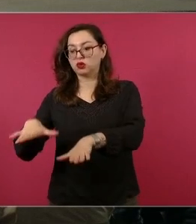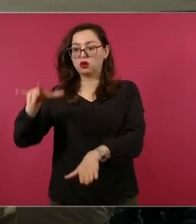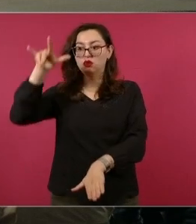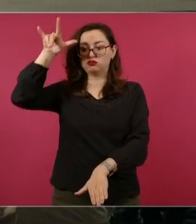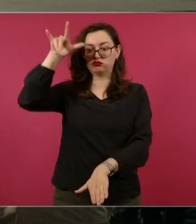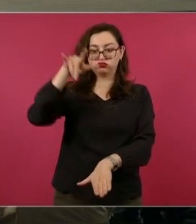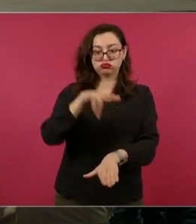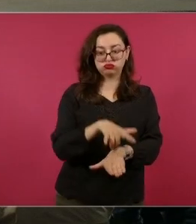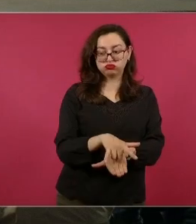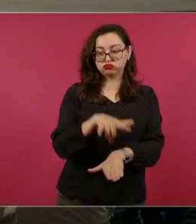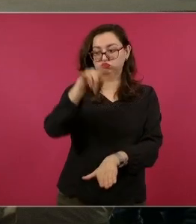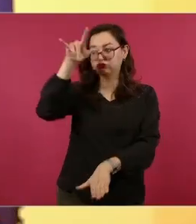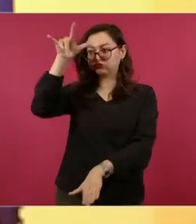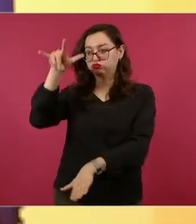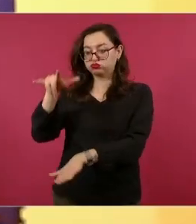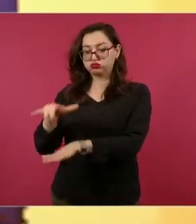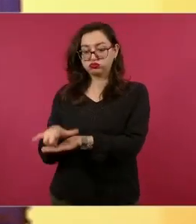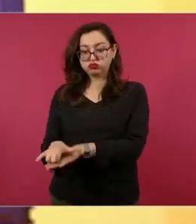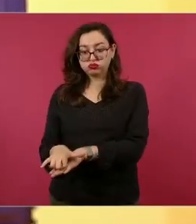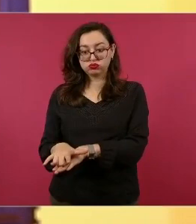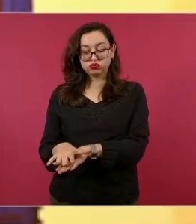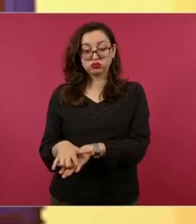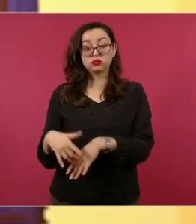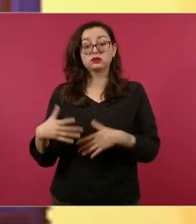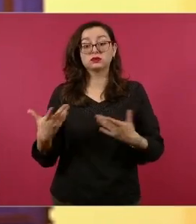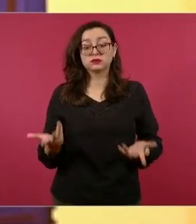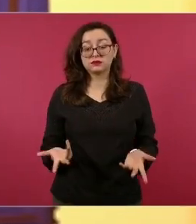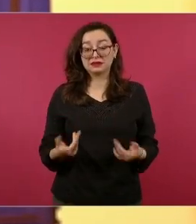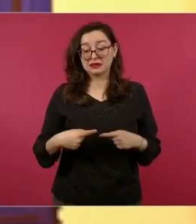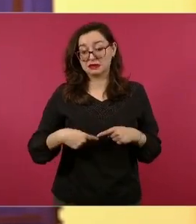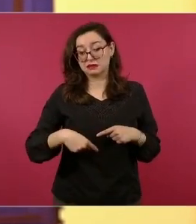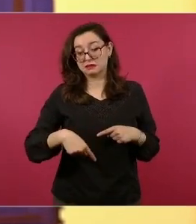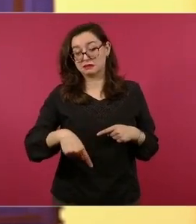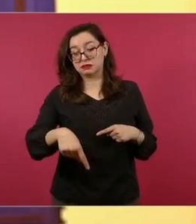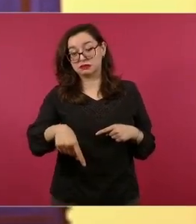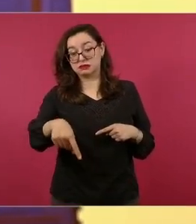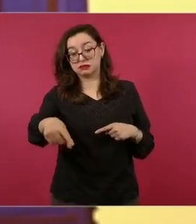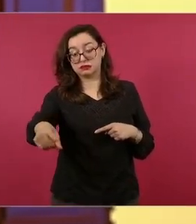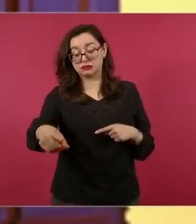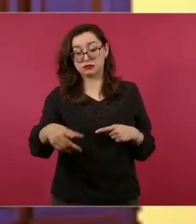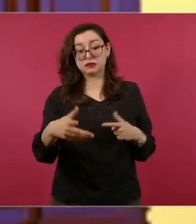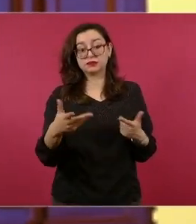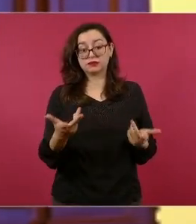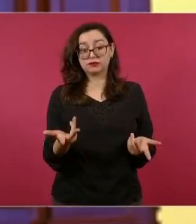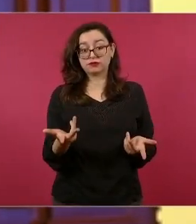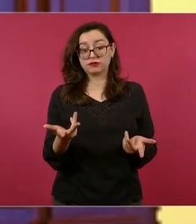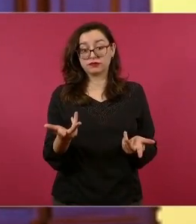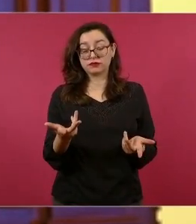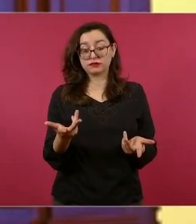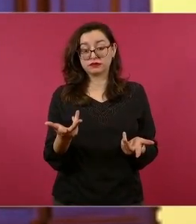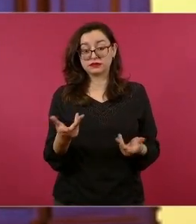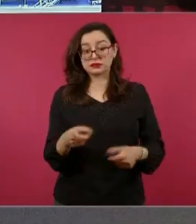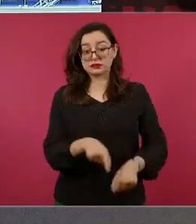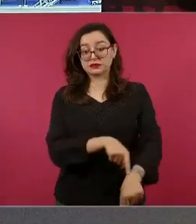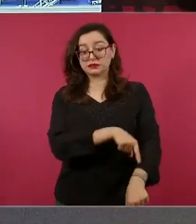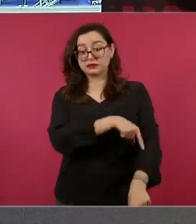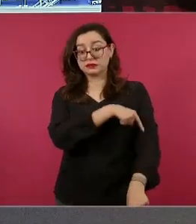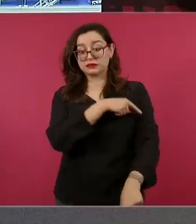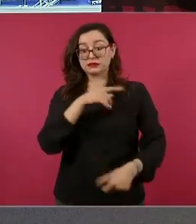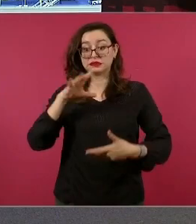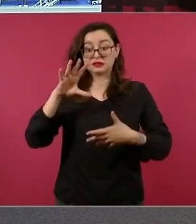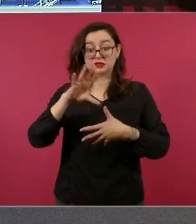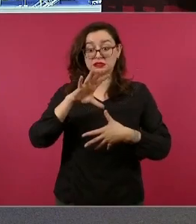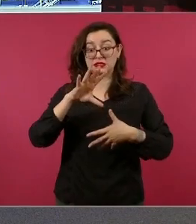kilómetros, lo que las hace las pistas en segundo lugar con mayor longitud en el